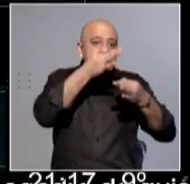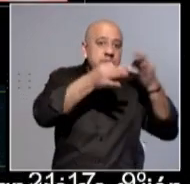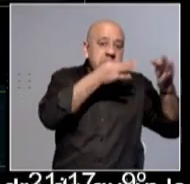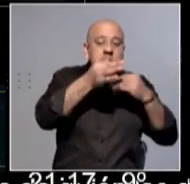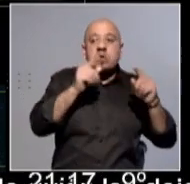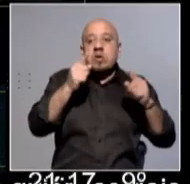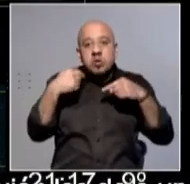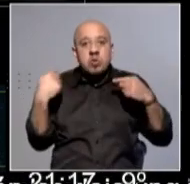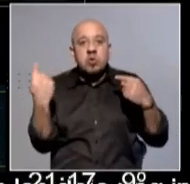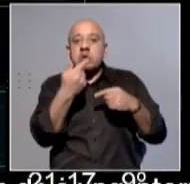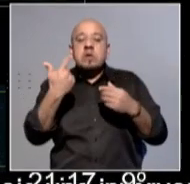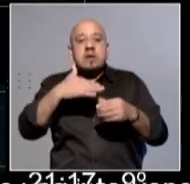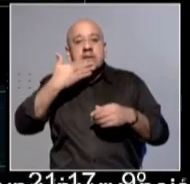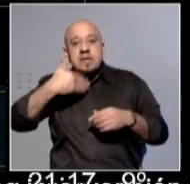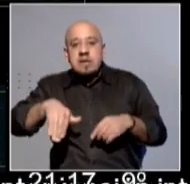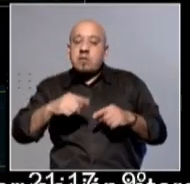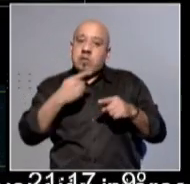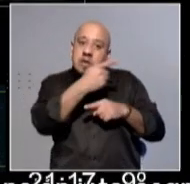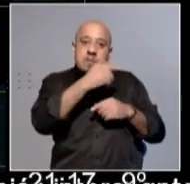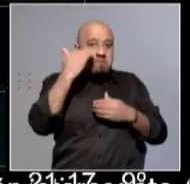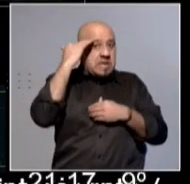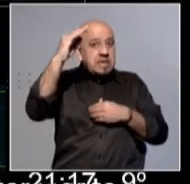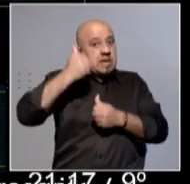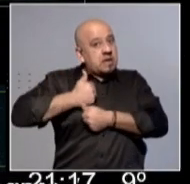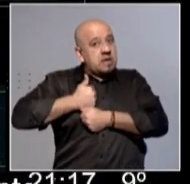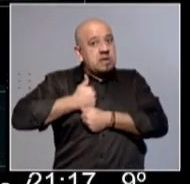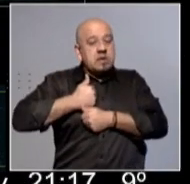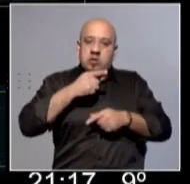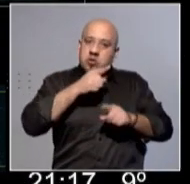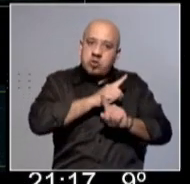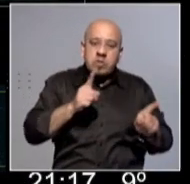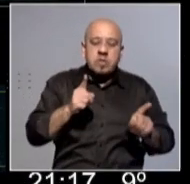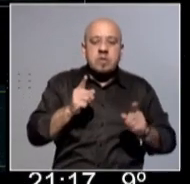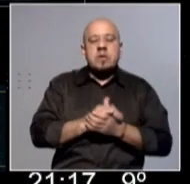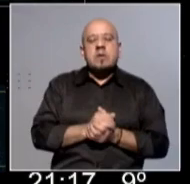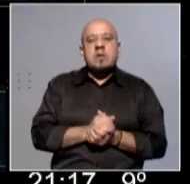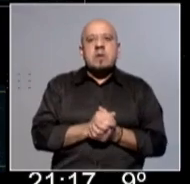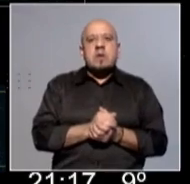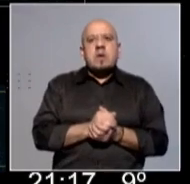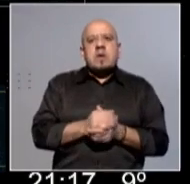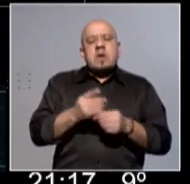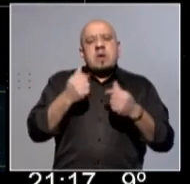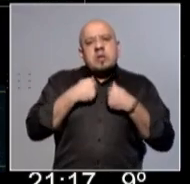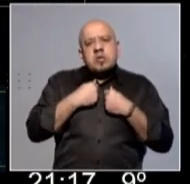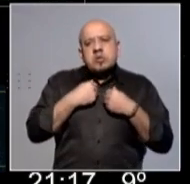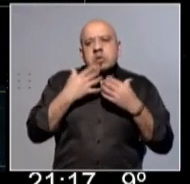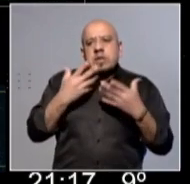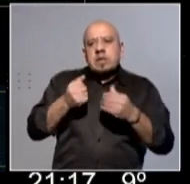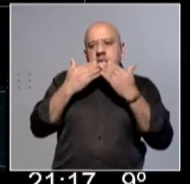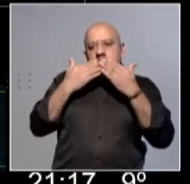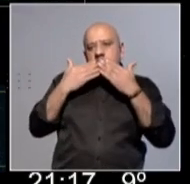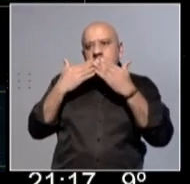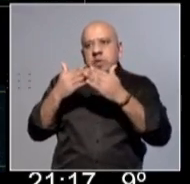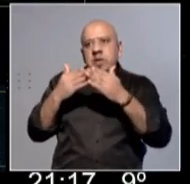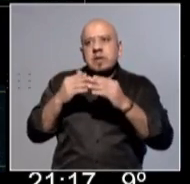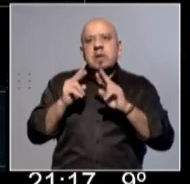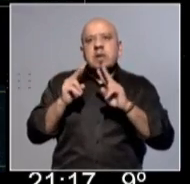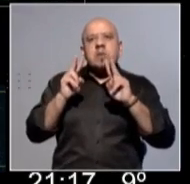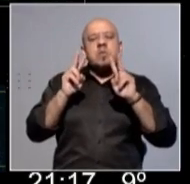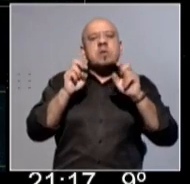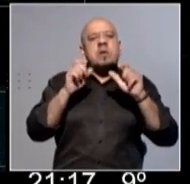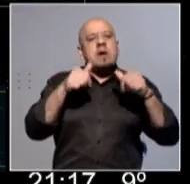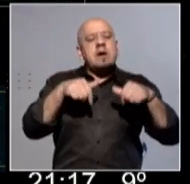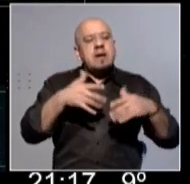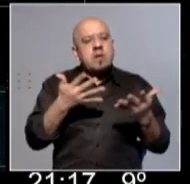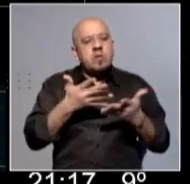la interrupción del orden institucional. Bien. Leandro, quería preguntarte sobre una tendencia que está bastante